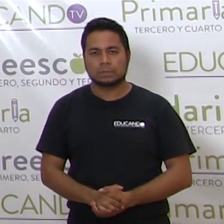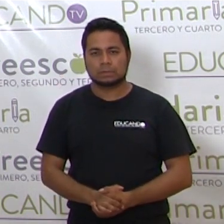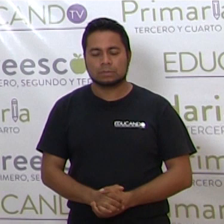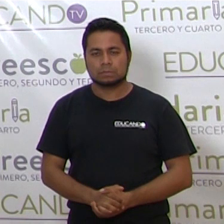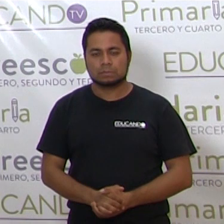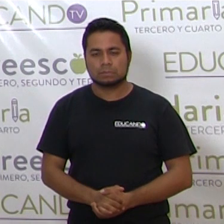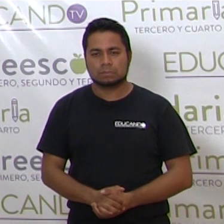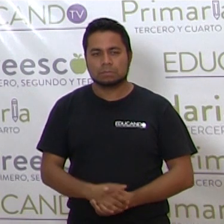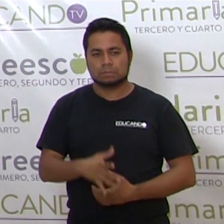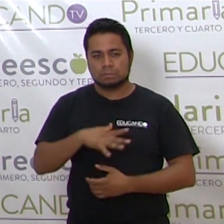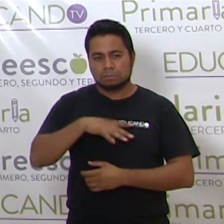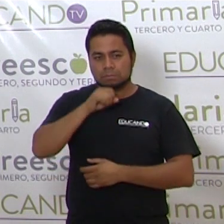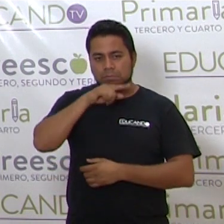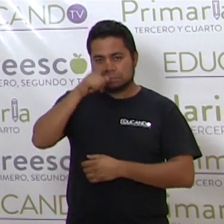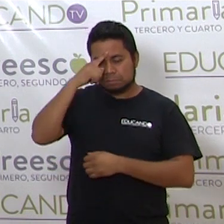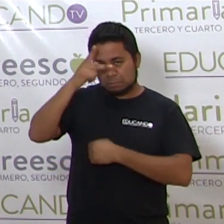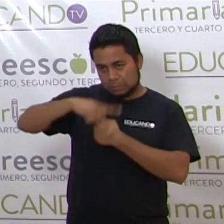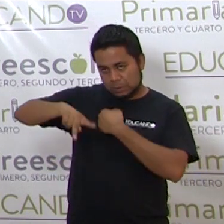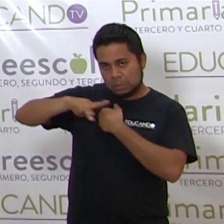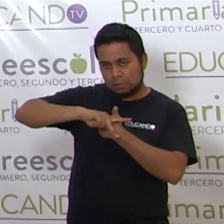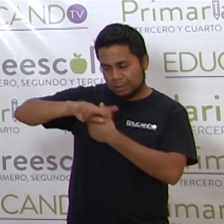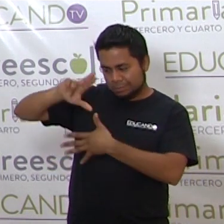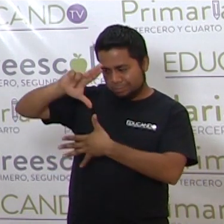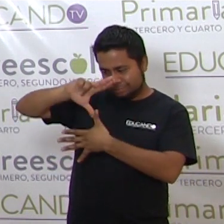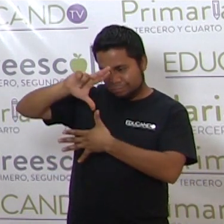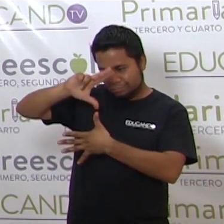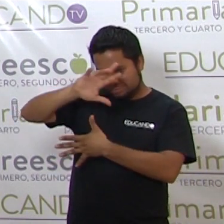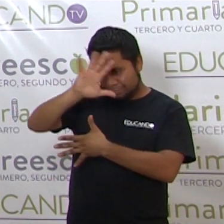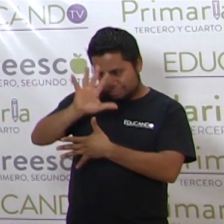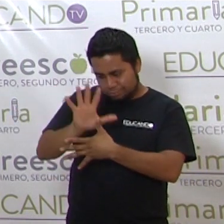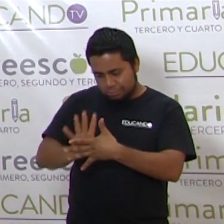son también de países latinoamericanos